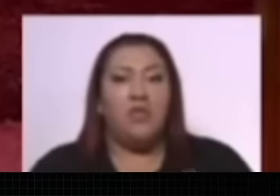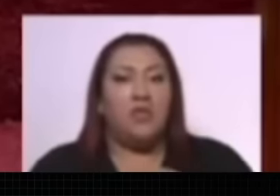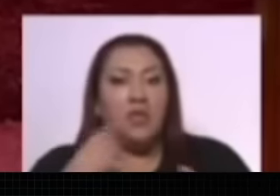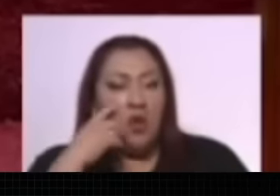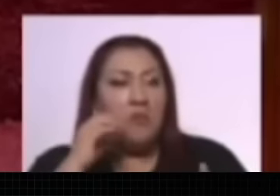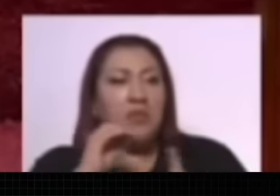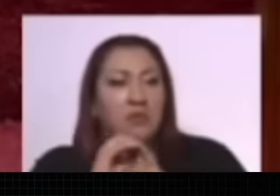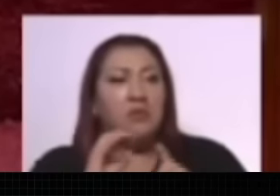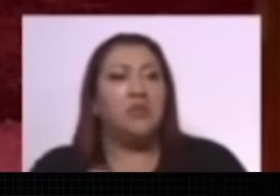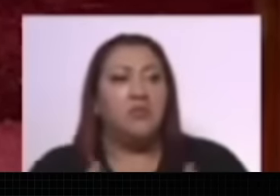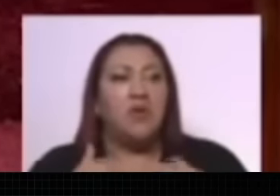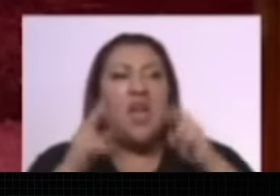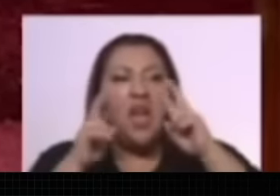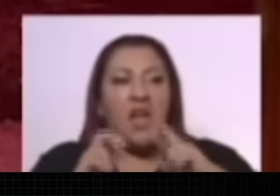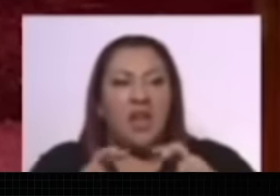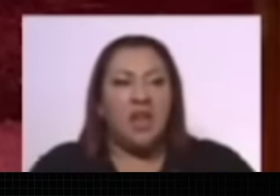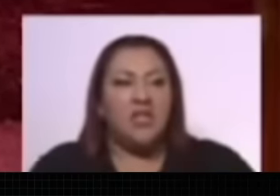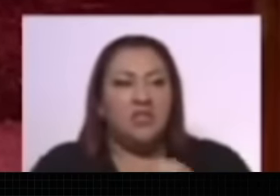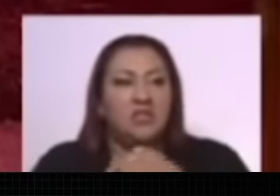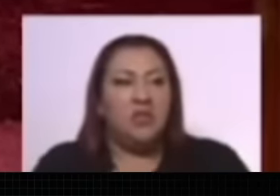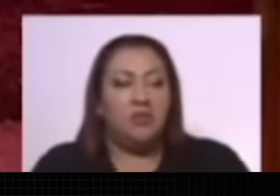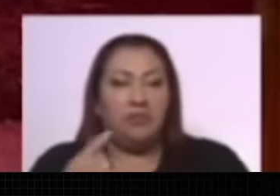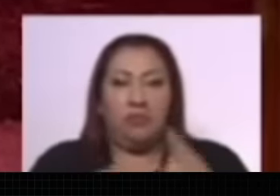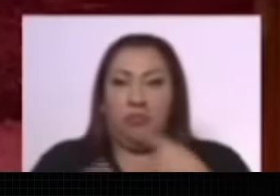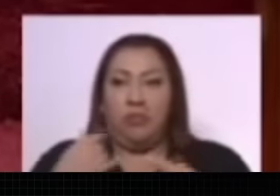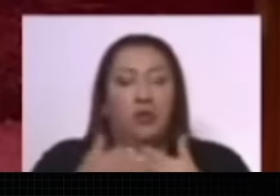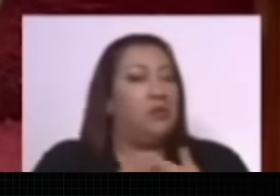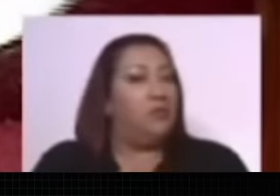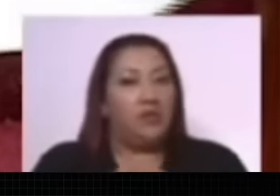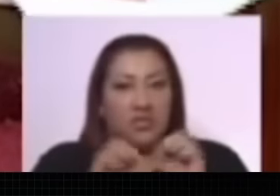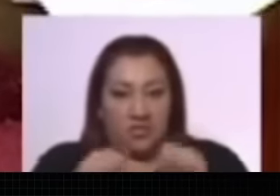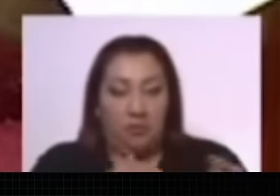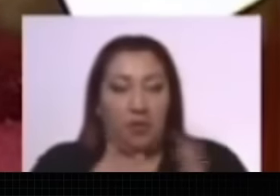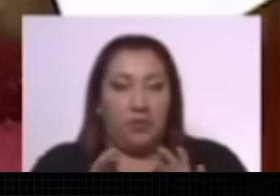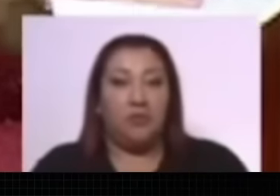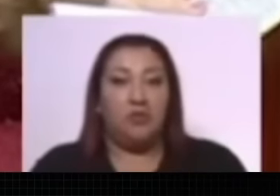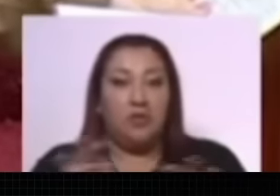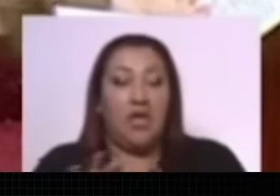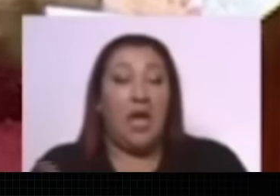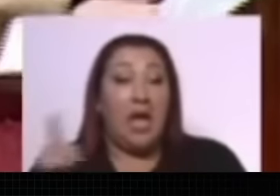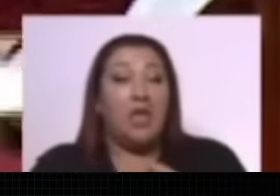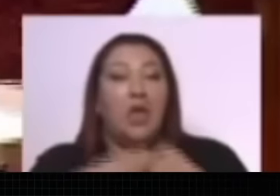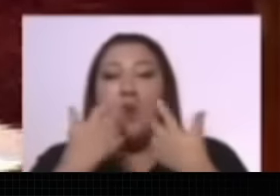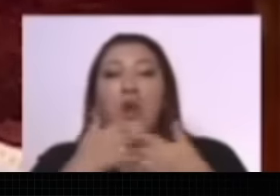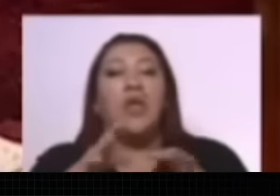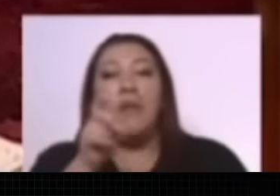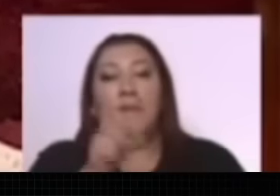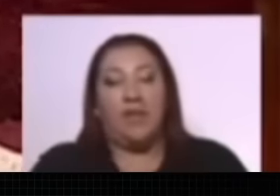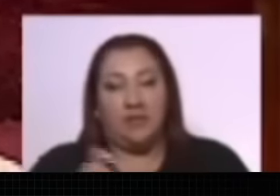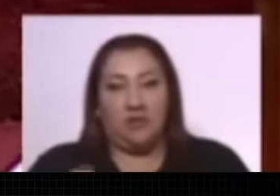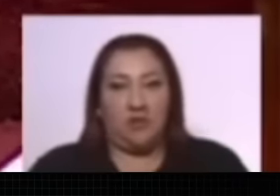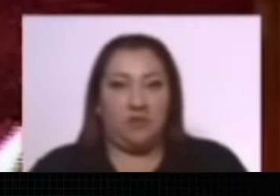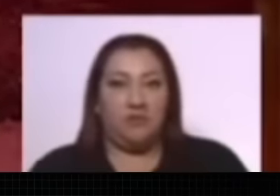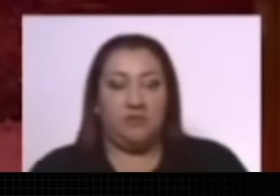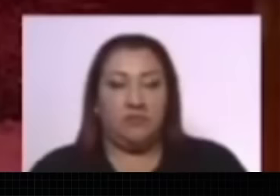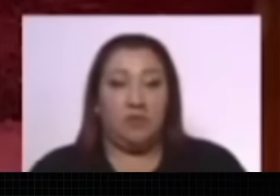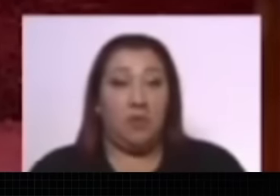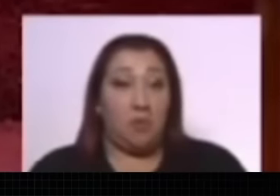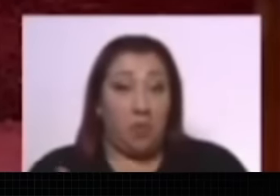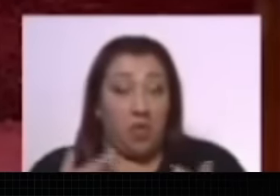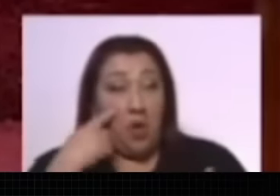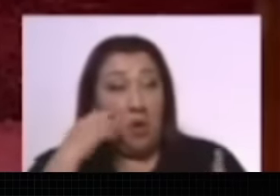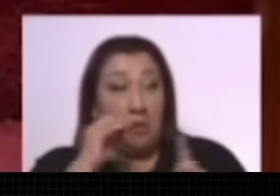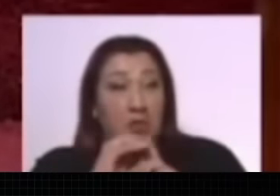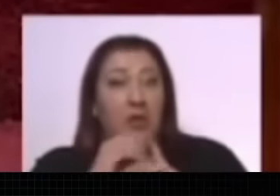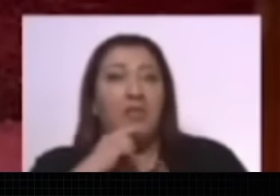objeto de análisis y crítica por parte inclusive de cualquier ciudadano. Puede ser